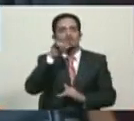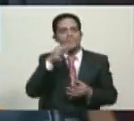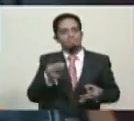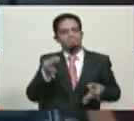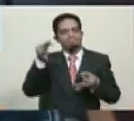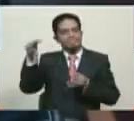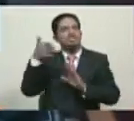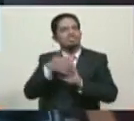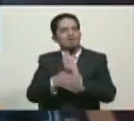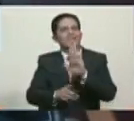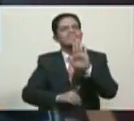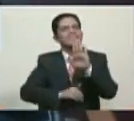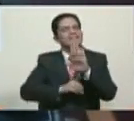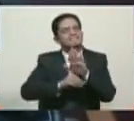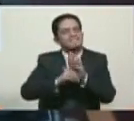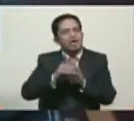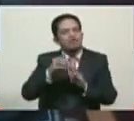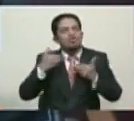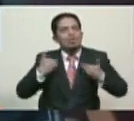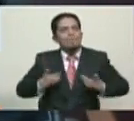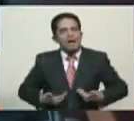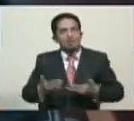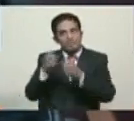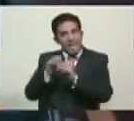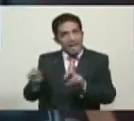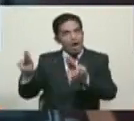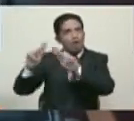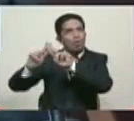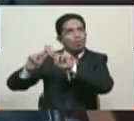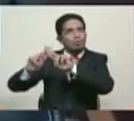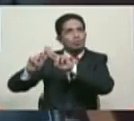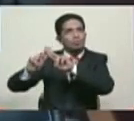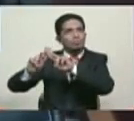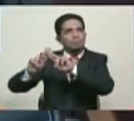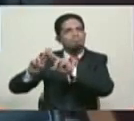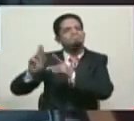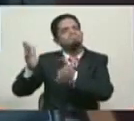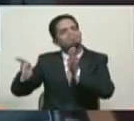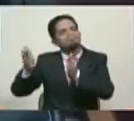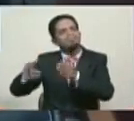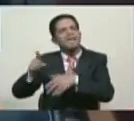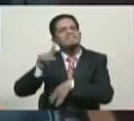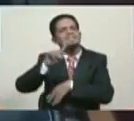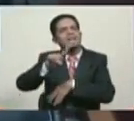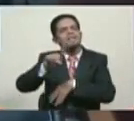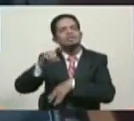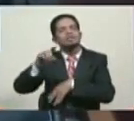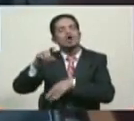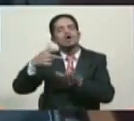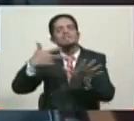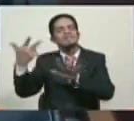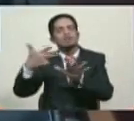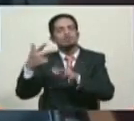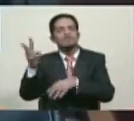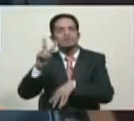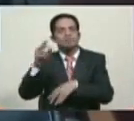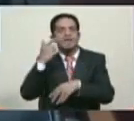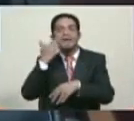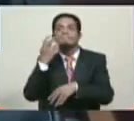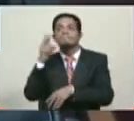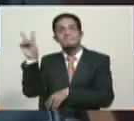desarrollo humano de la Organización de las Naciones Unidas, entre 188 naciones, Venezuela ocupa el lugar